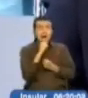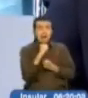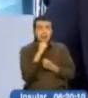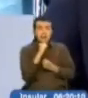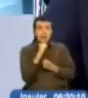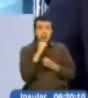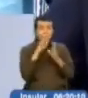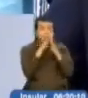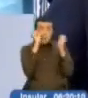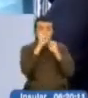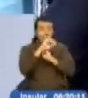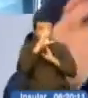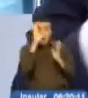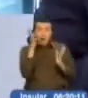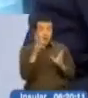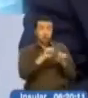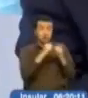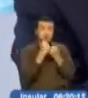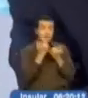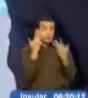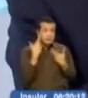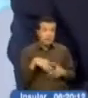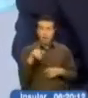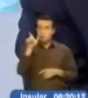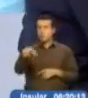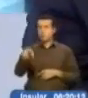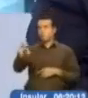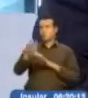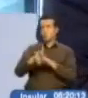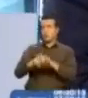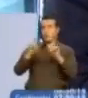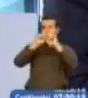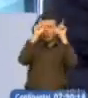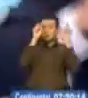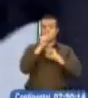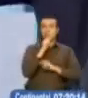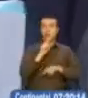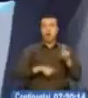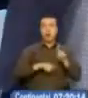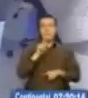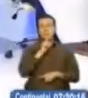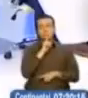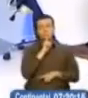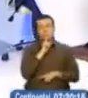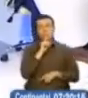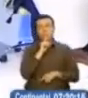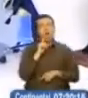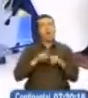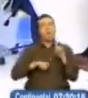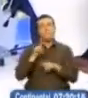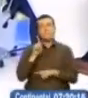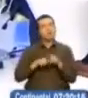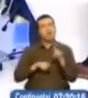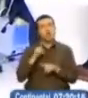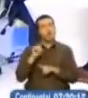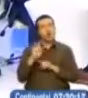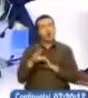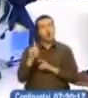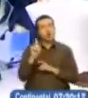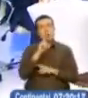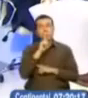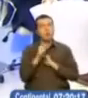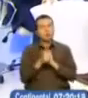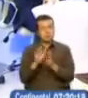aquello. La sociedad, cuando determina un corrupto del sector privado, es amigo, a los amigos no hay que juzgarlos.